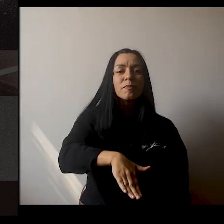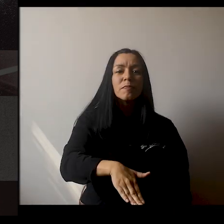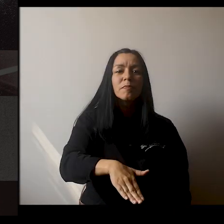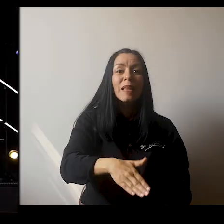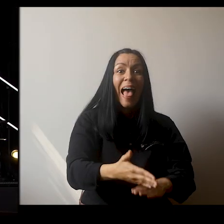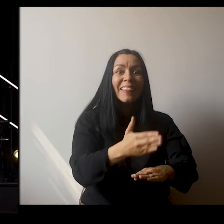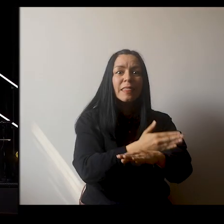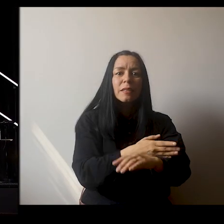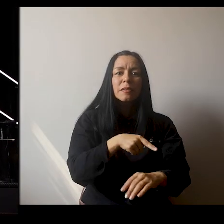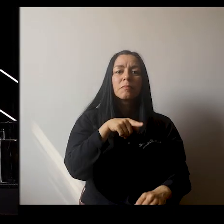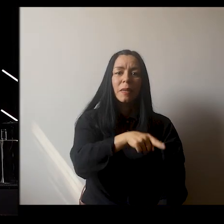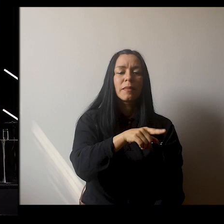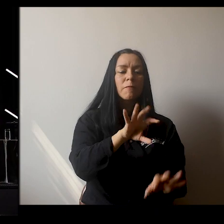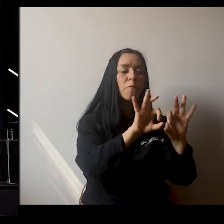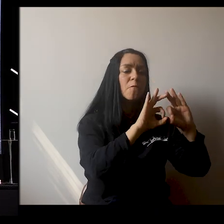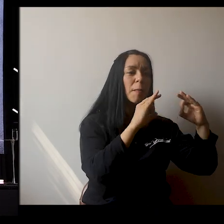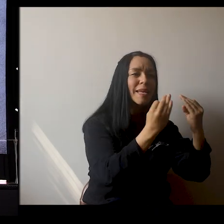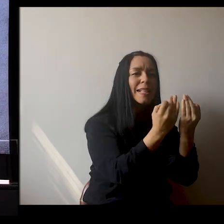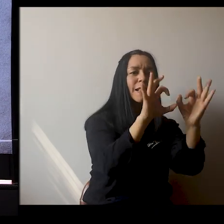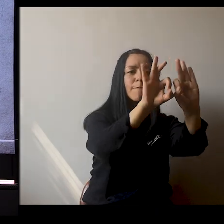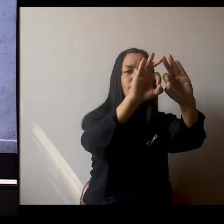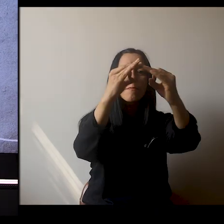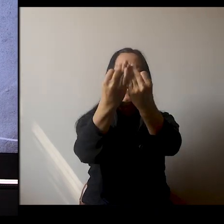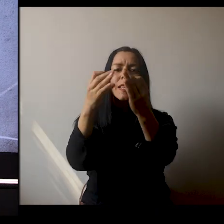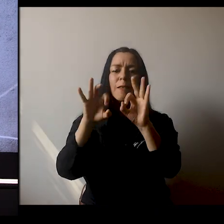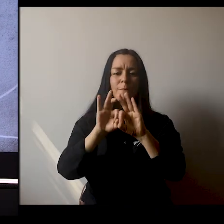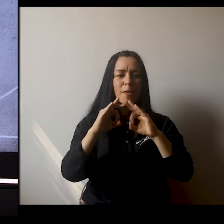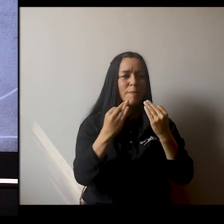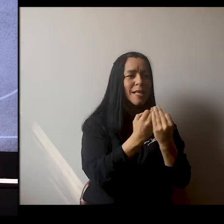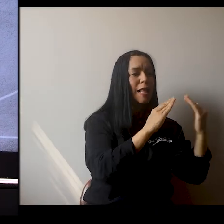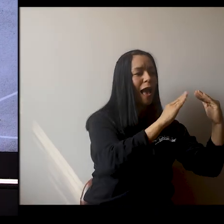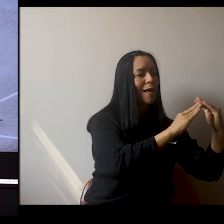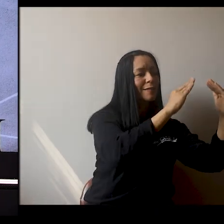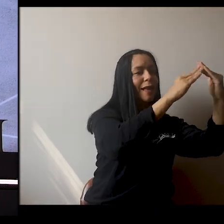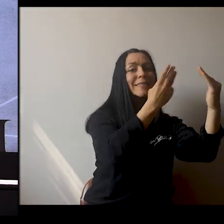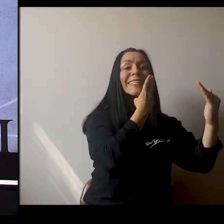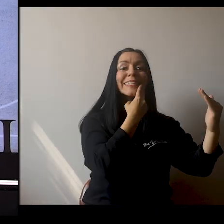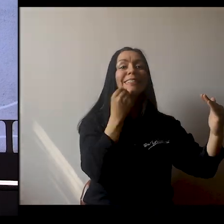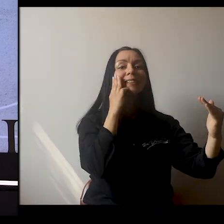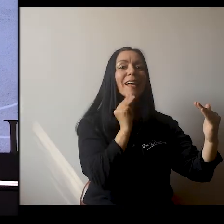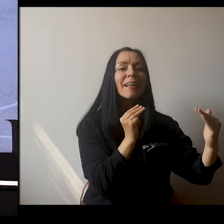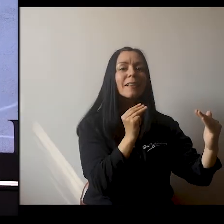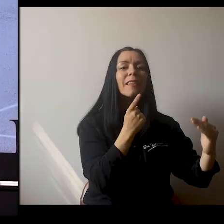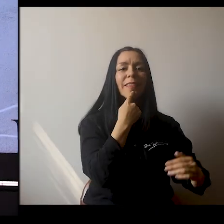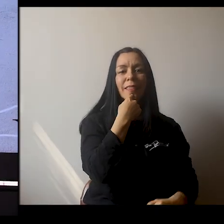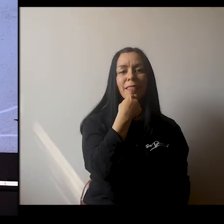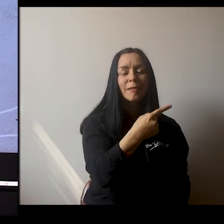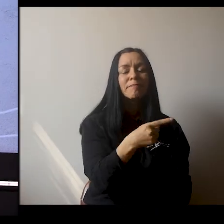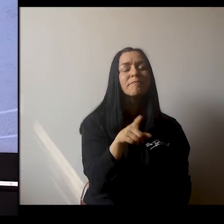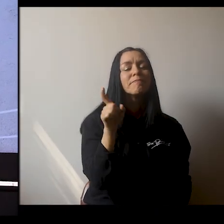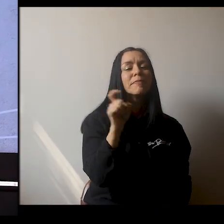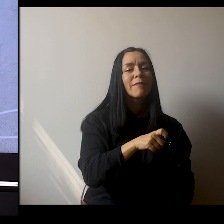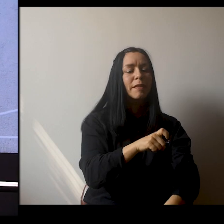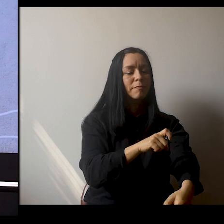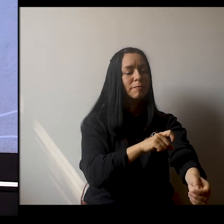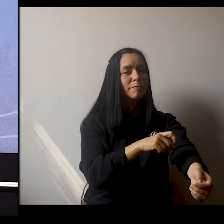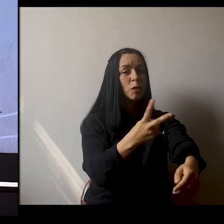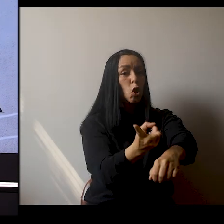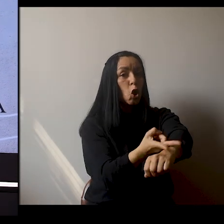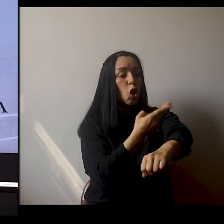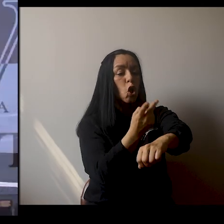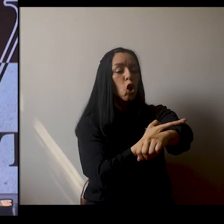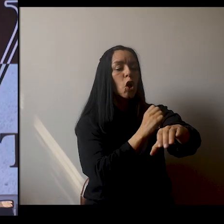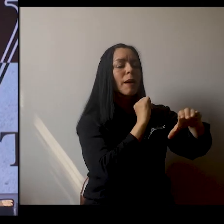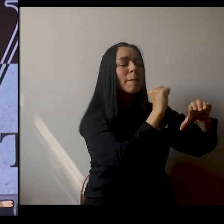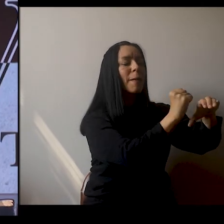la siguiente: toda familia de Israel tenía que sacrificar un corderito, que era